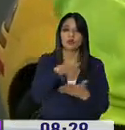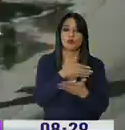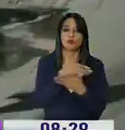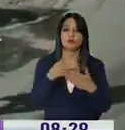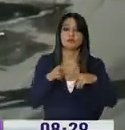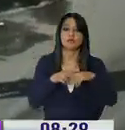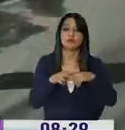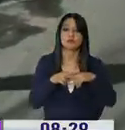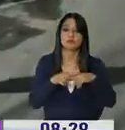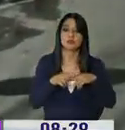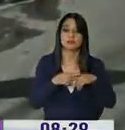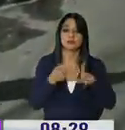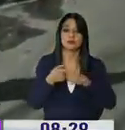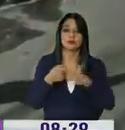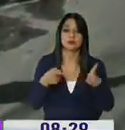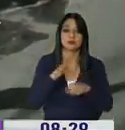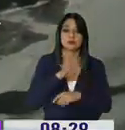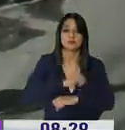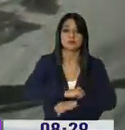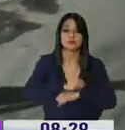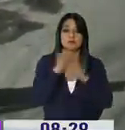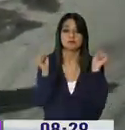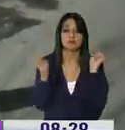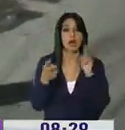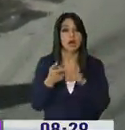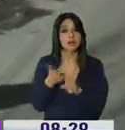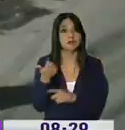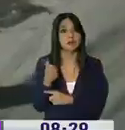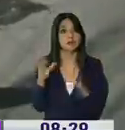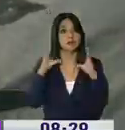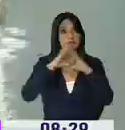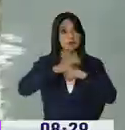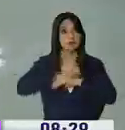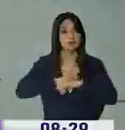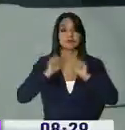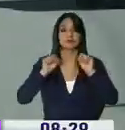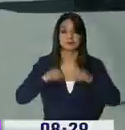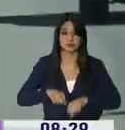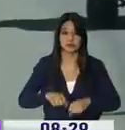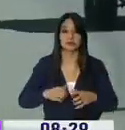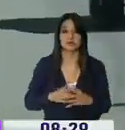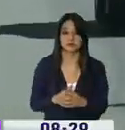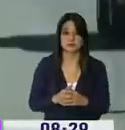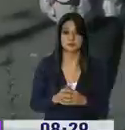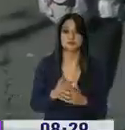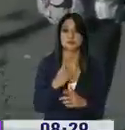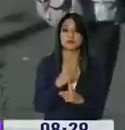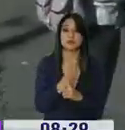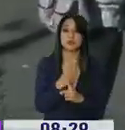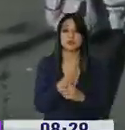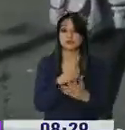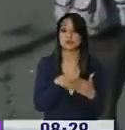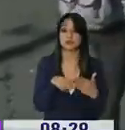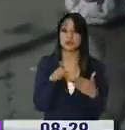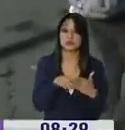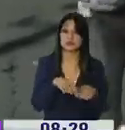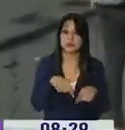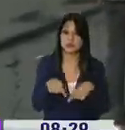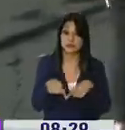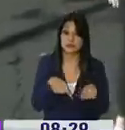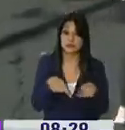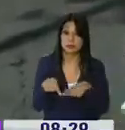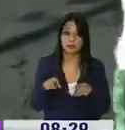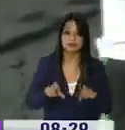taxis que irá desde las 5 de la mañana hasta las 22 horas. En ese sentido, se mantendrá la restricción de circulación por